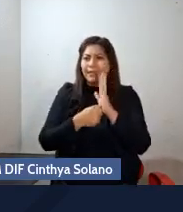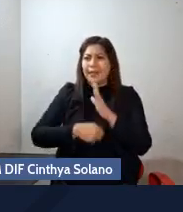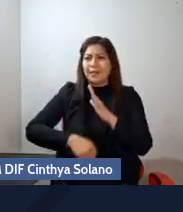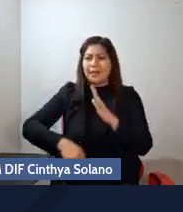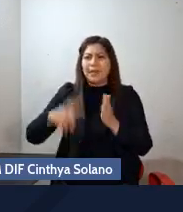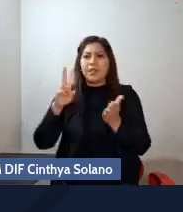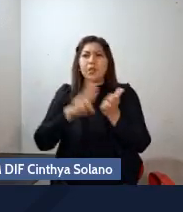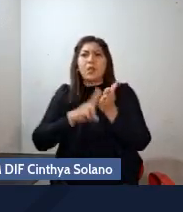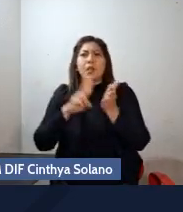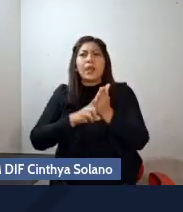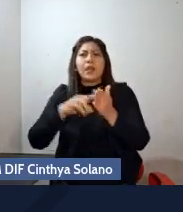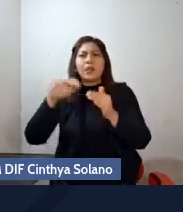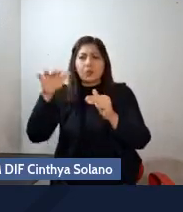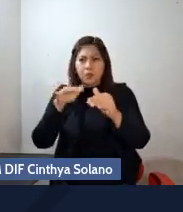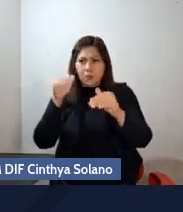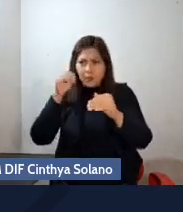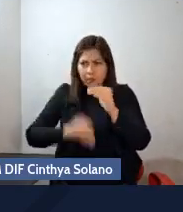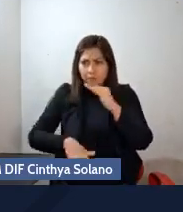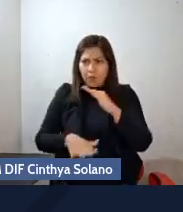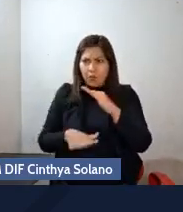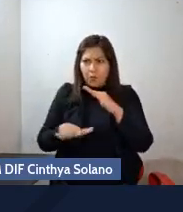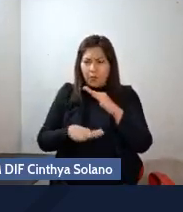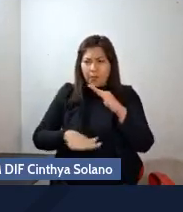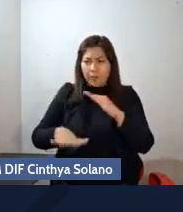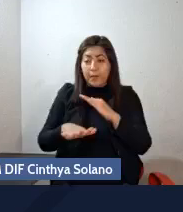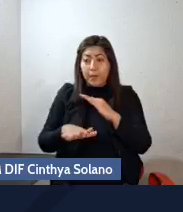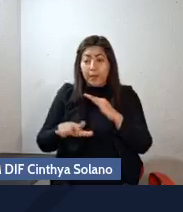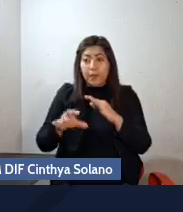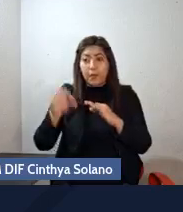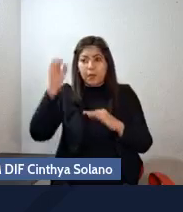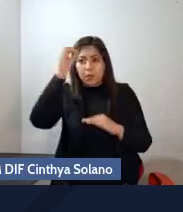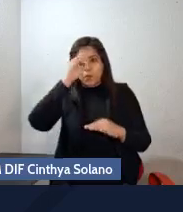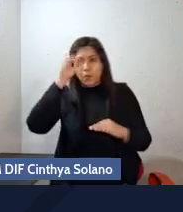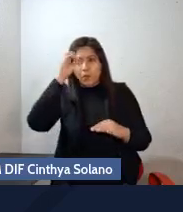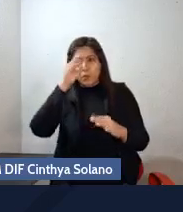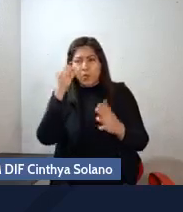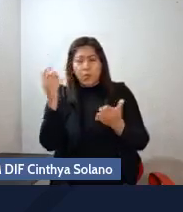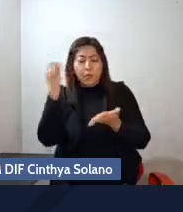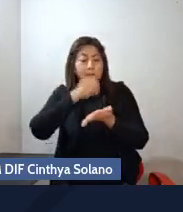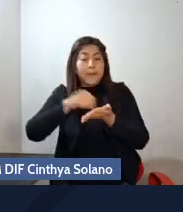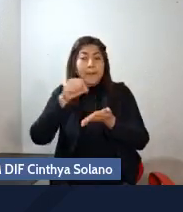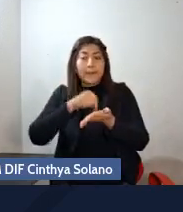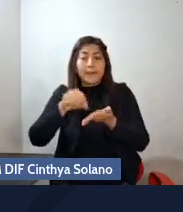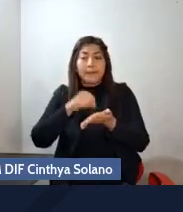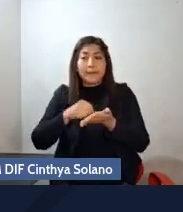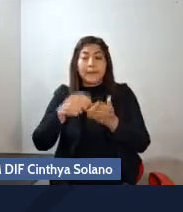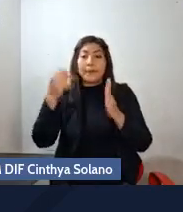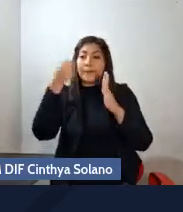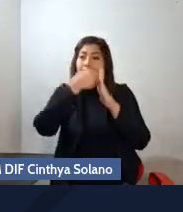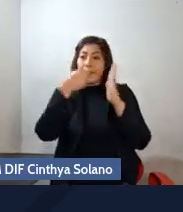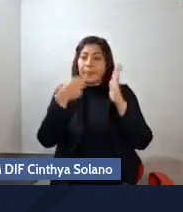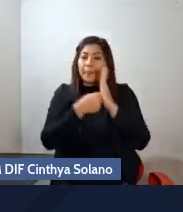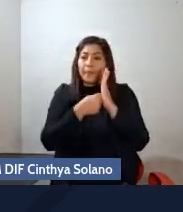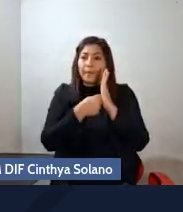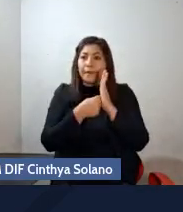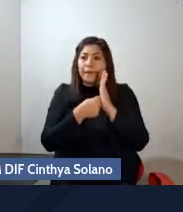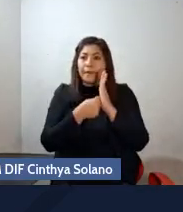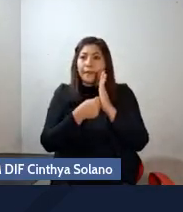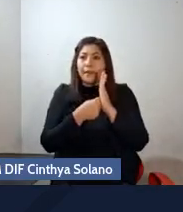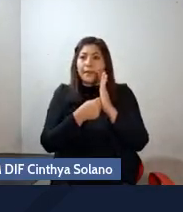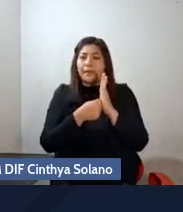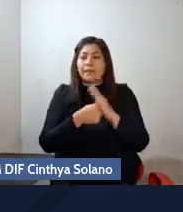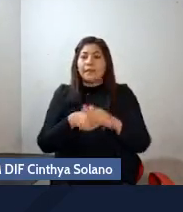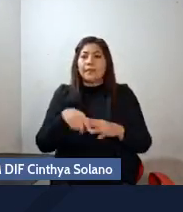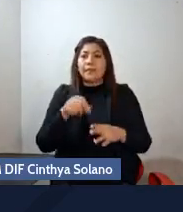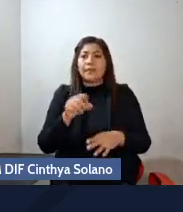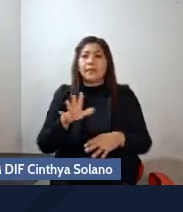e incluso asesorías para redactar o, pues ahora sí que motivar, ¿no? Incentivar a las personas